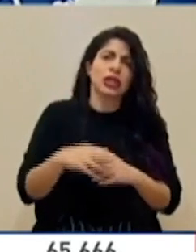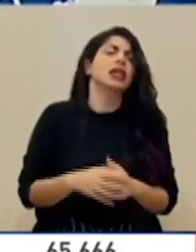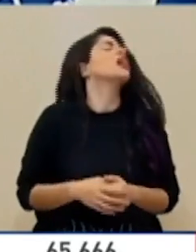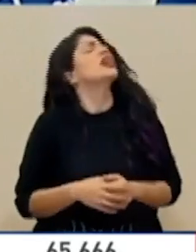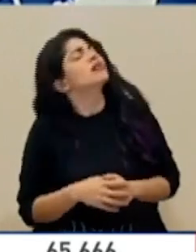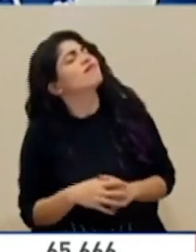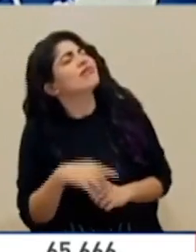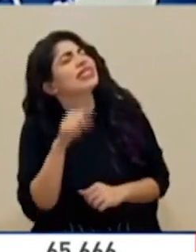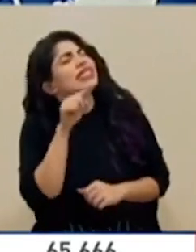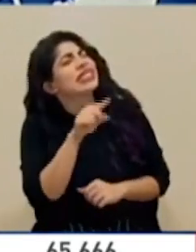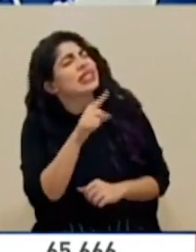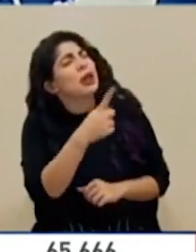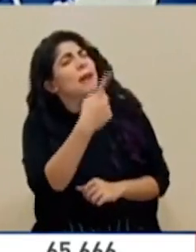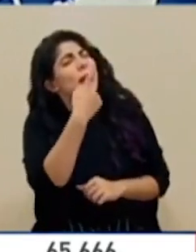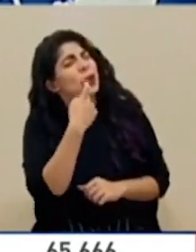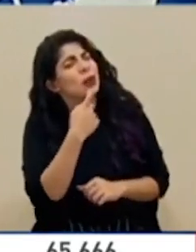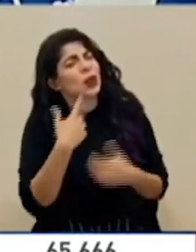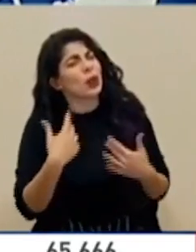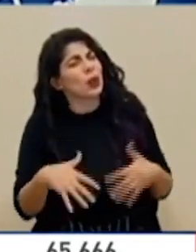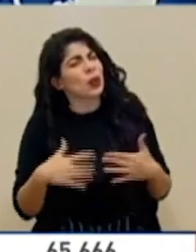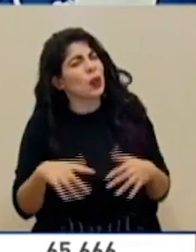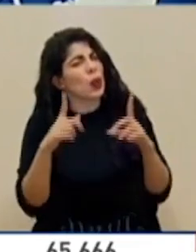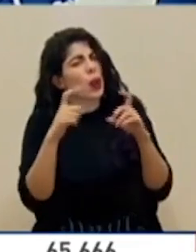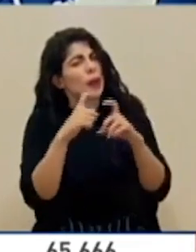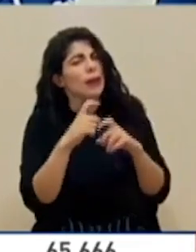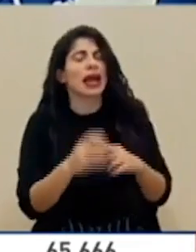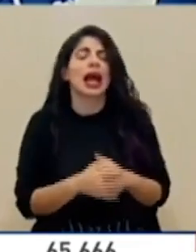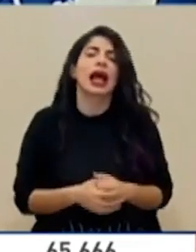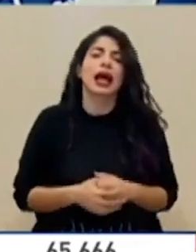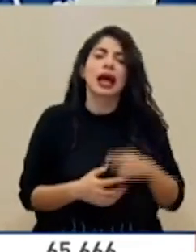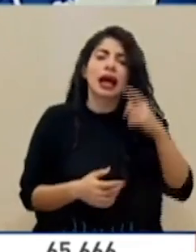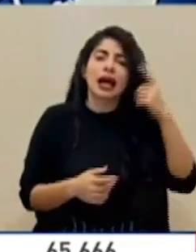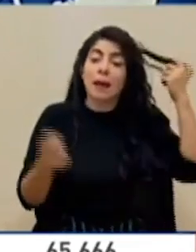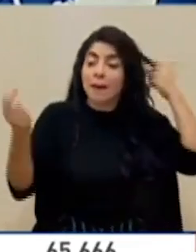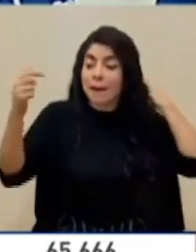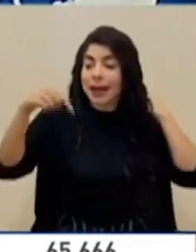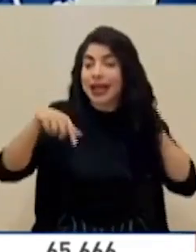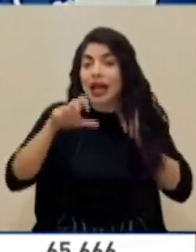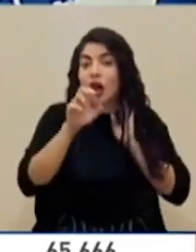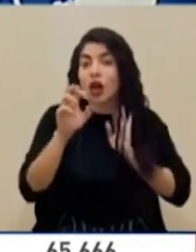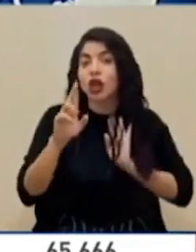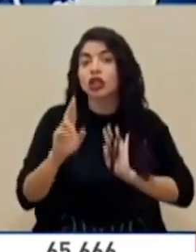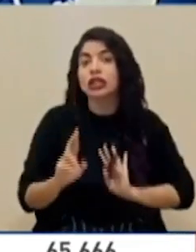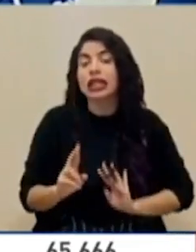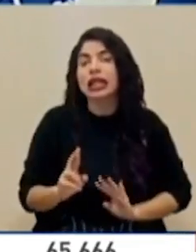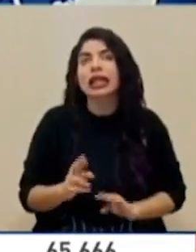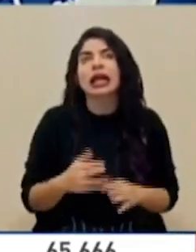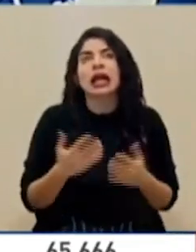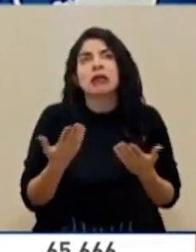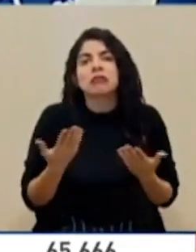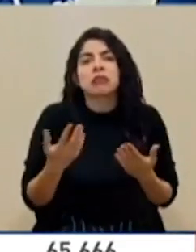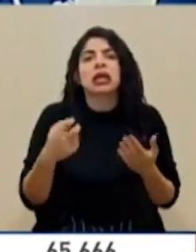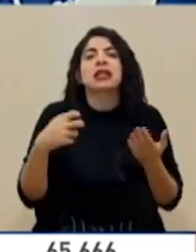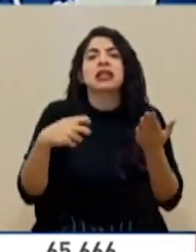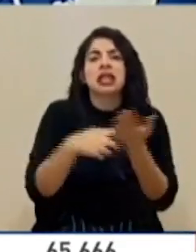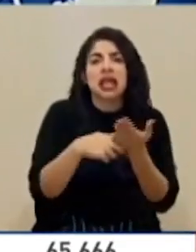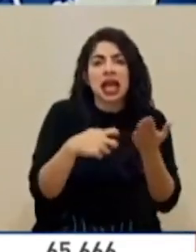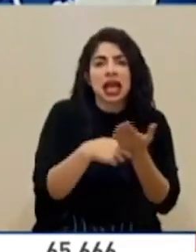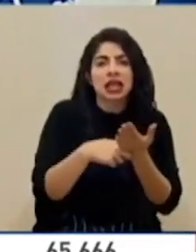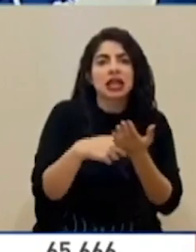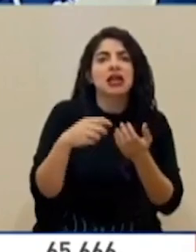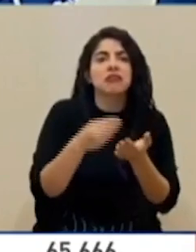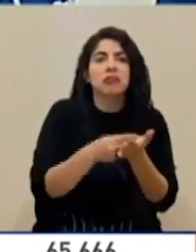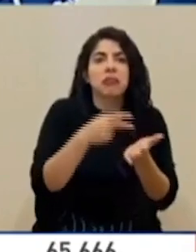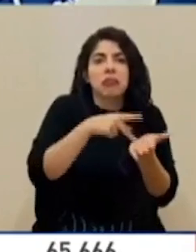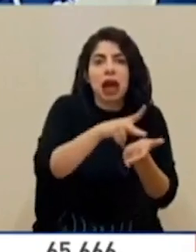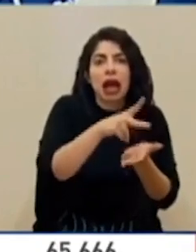Eso es una pregunta muy compleja, ¿verdad? Sí. Sin duda, venir a Costa Rica tiene un costo del boleto aéreo, que es